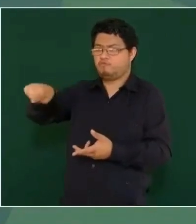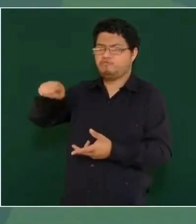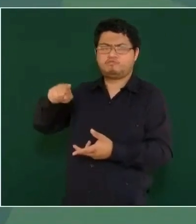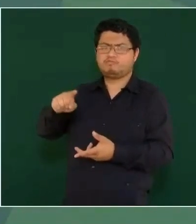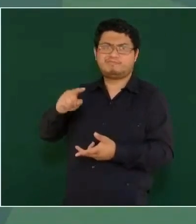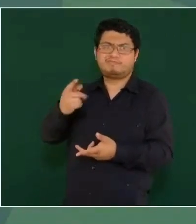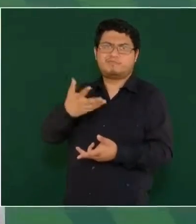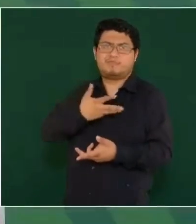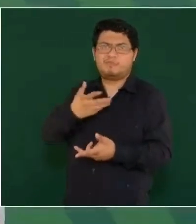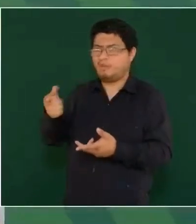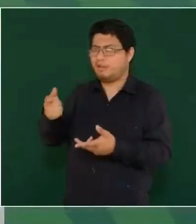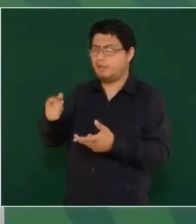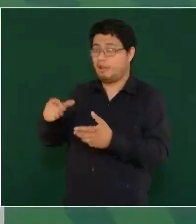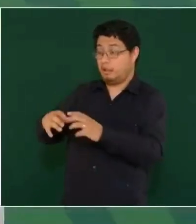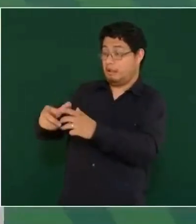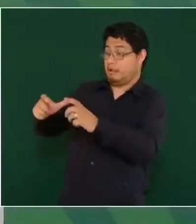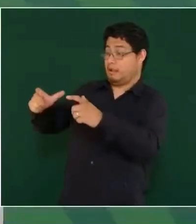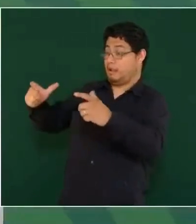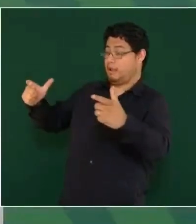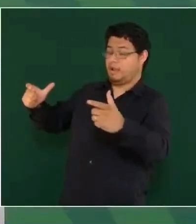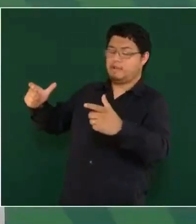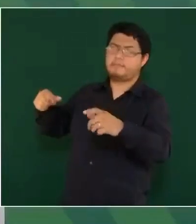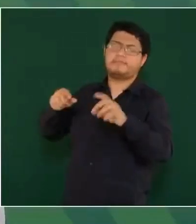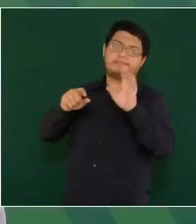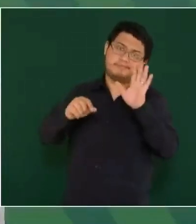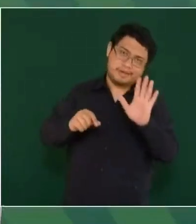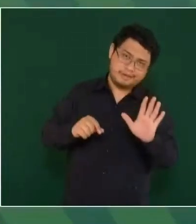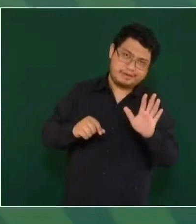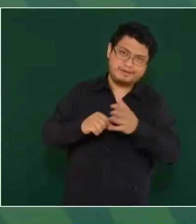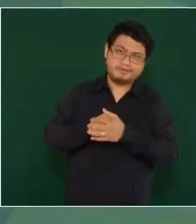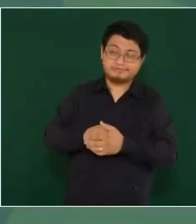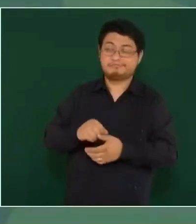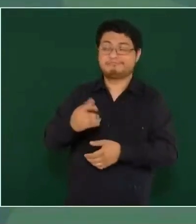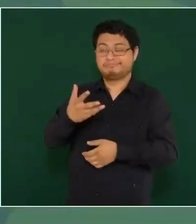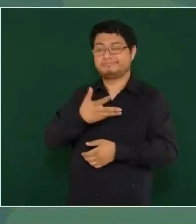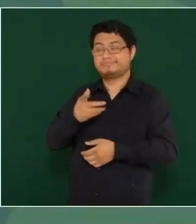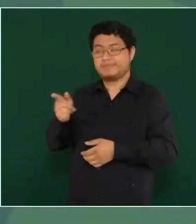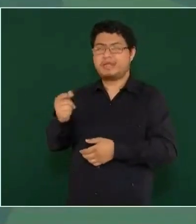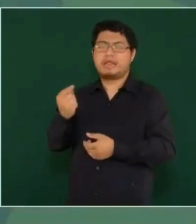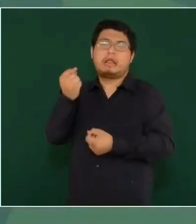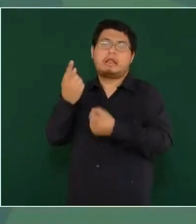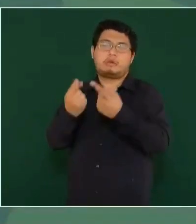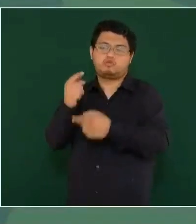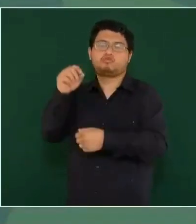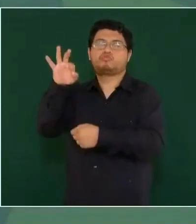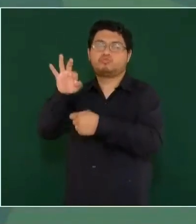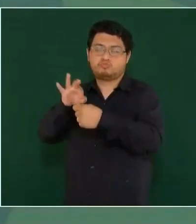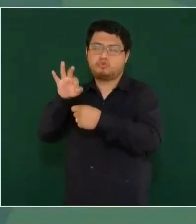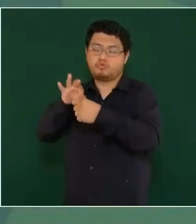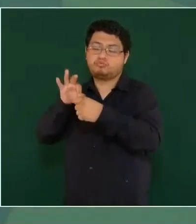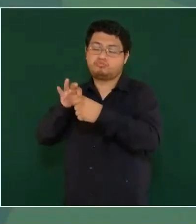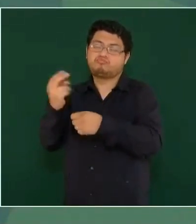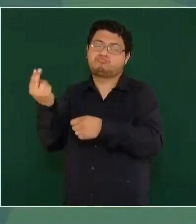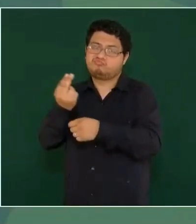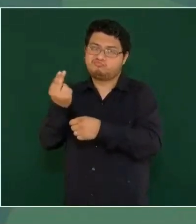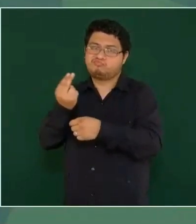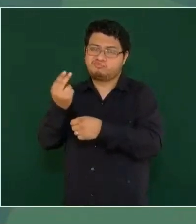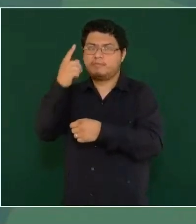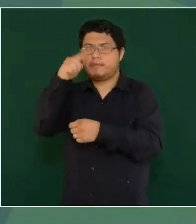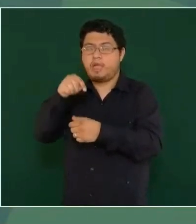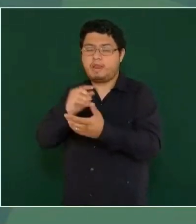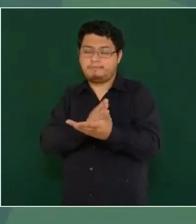mayoría pero sí tienen los votos que se requieren para